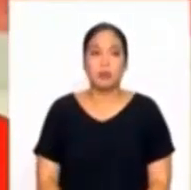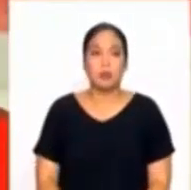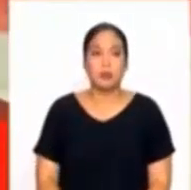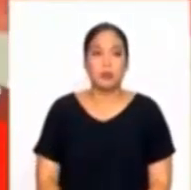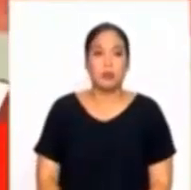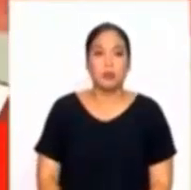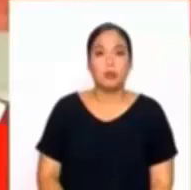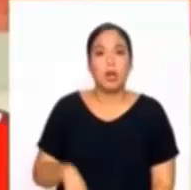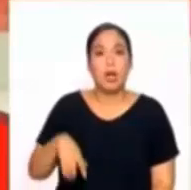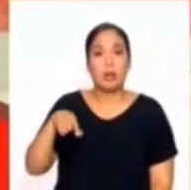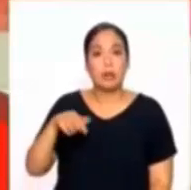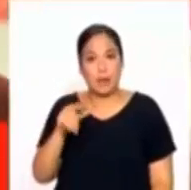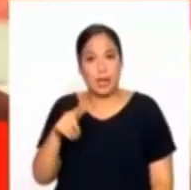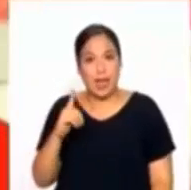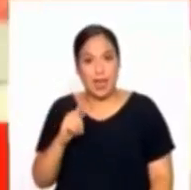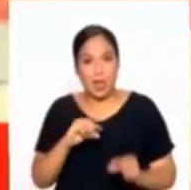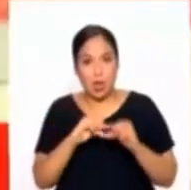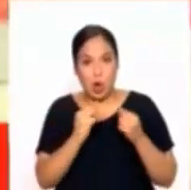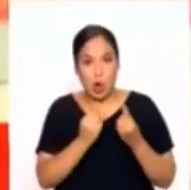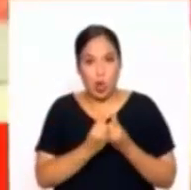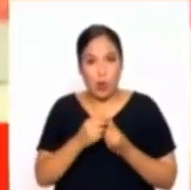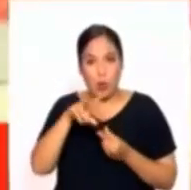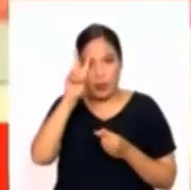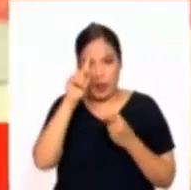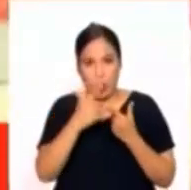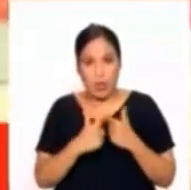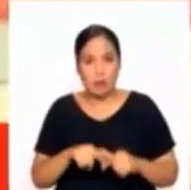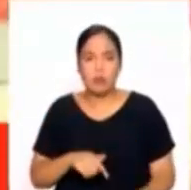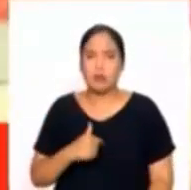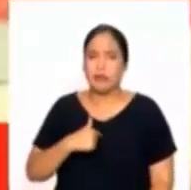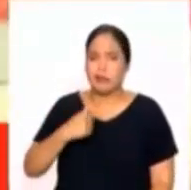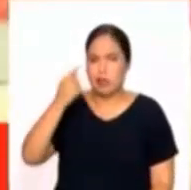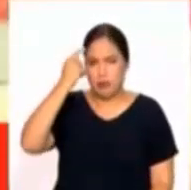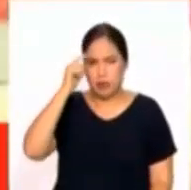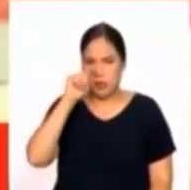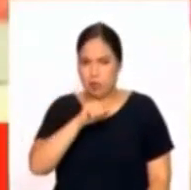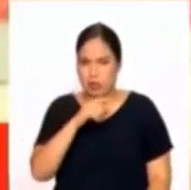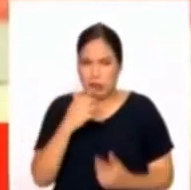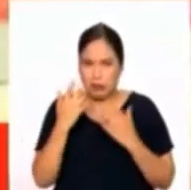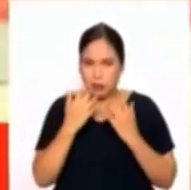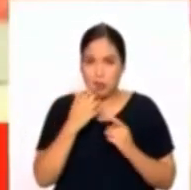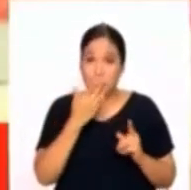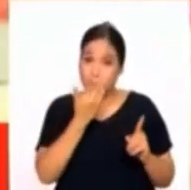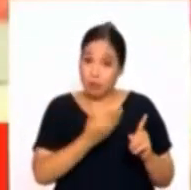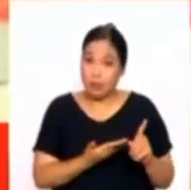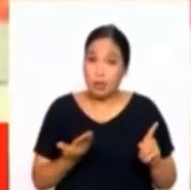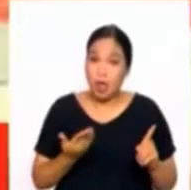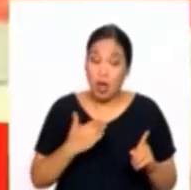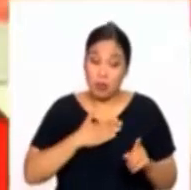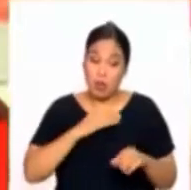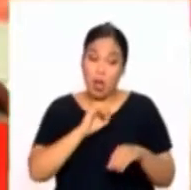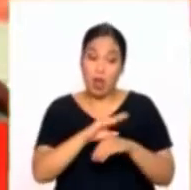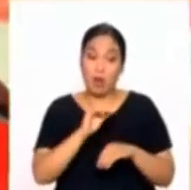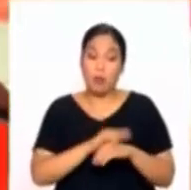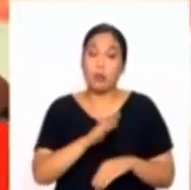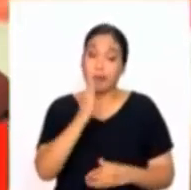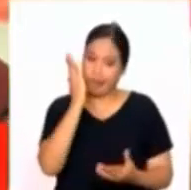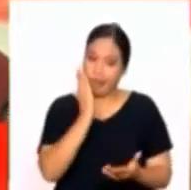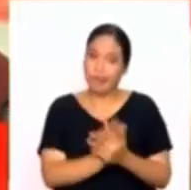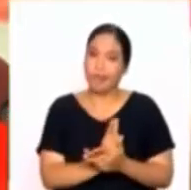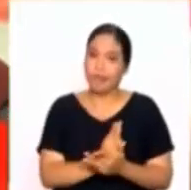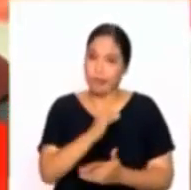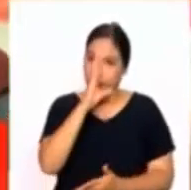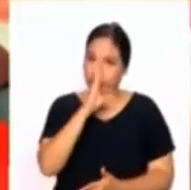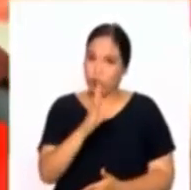de este señor, ella indica: yo creo que el que tiene miedo de enfrentar su situación legal es él. Mi recomendación sería que se